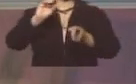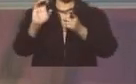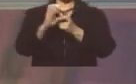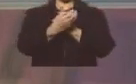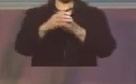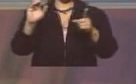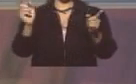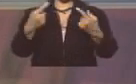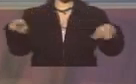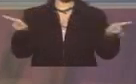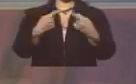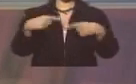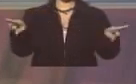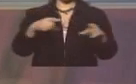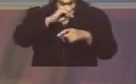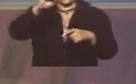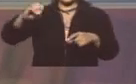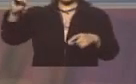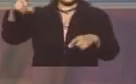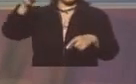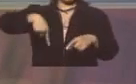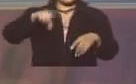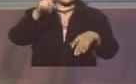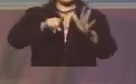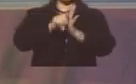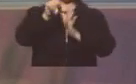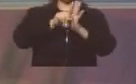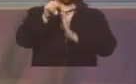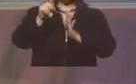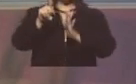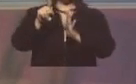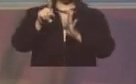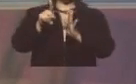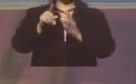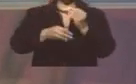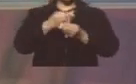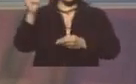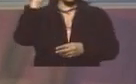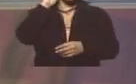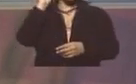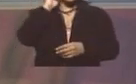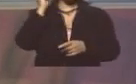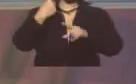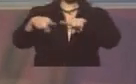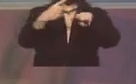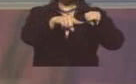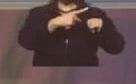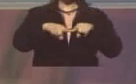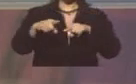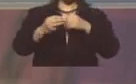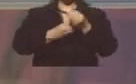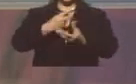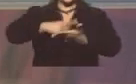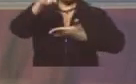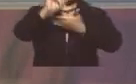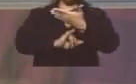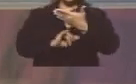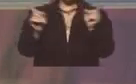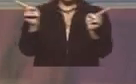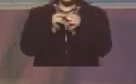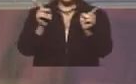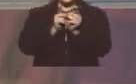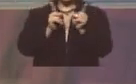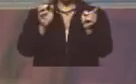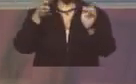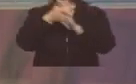de nuestra música, específicamente del Oriente, pero también has desarrollado como productora radial distintos